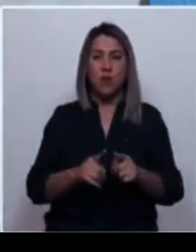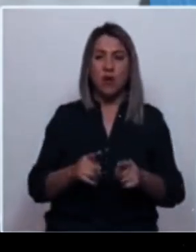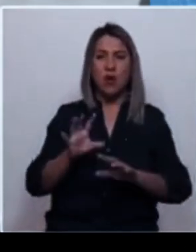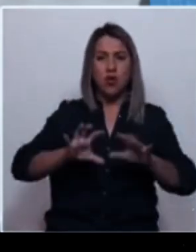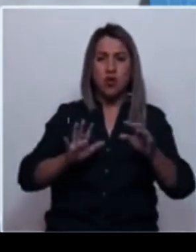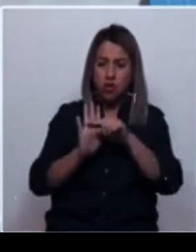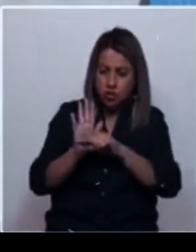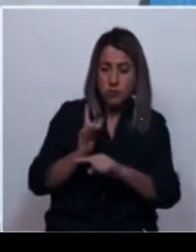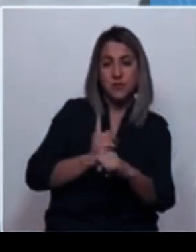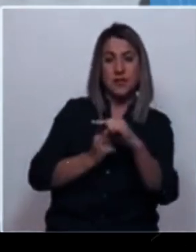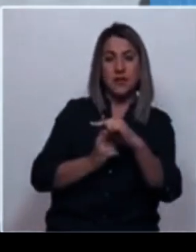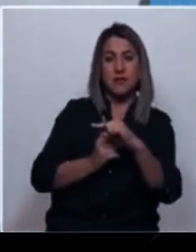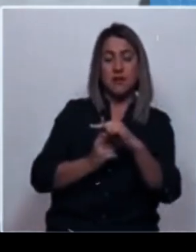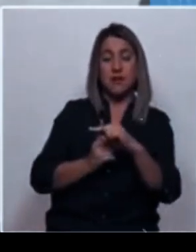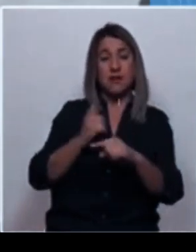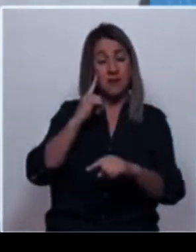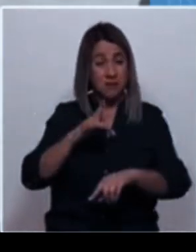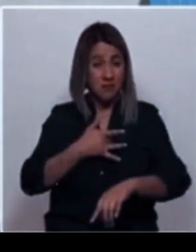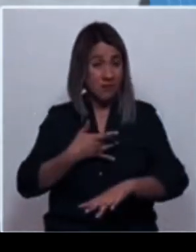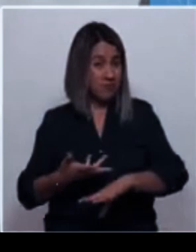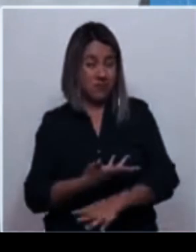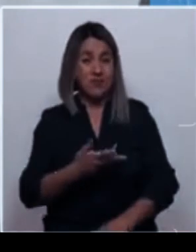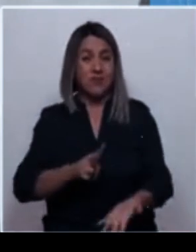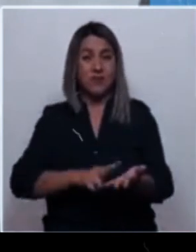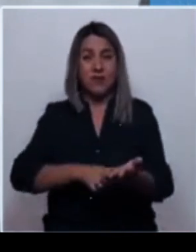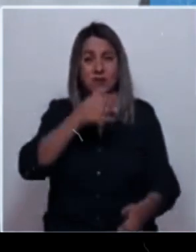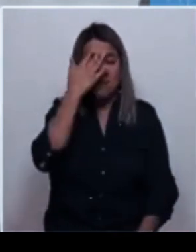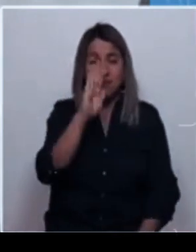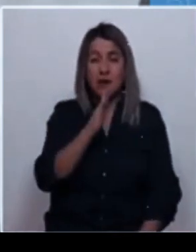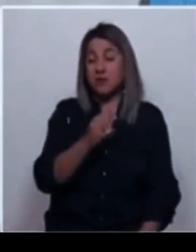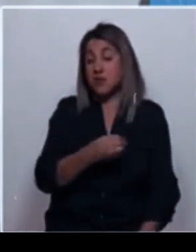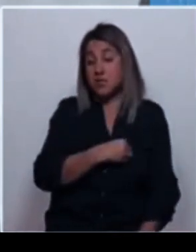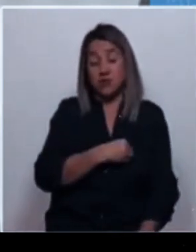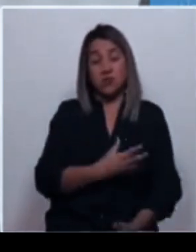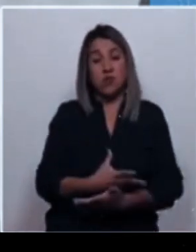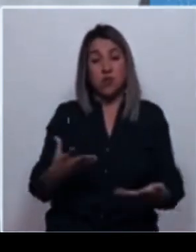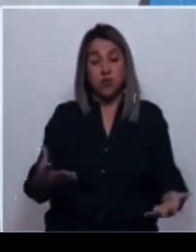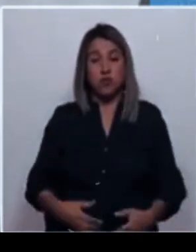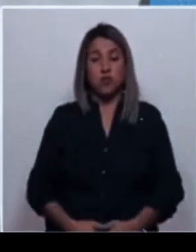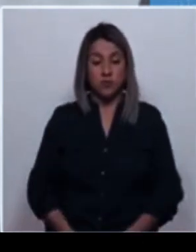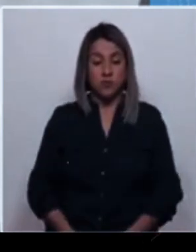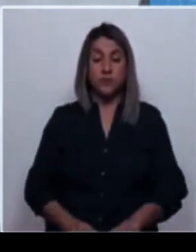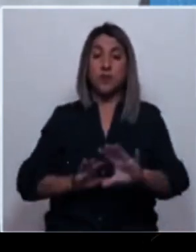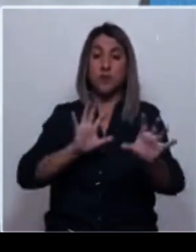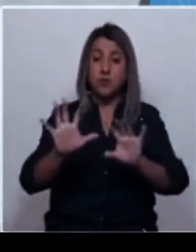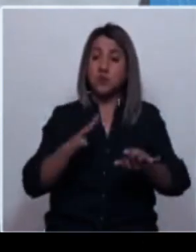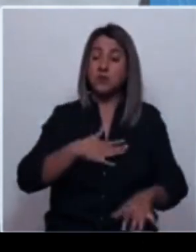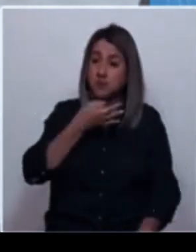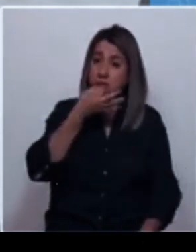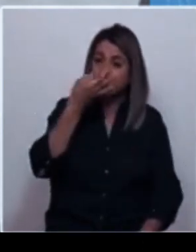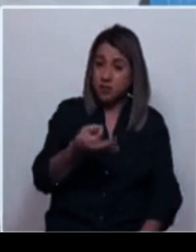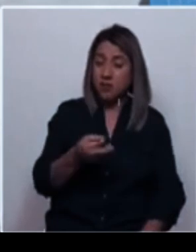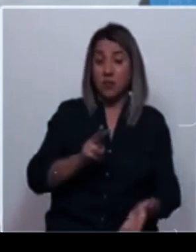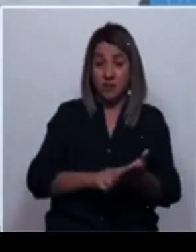pero los lamentos en el fondo de mi alma es estas son las cosas que señalado era